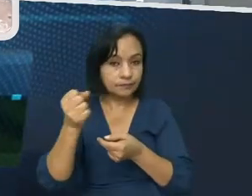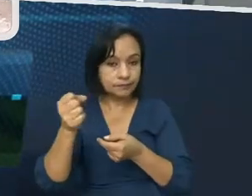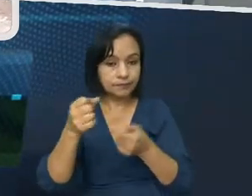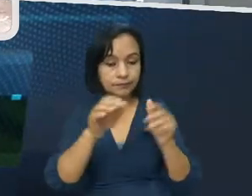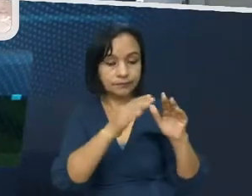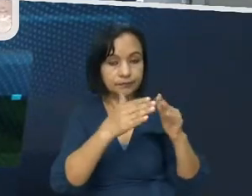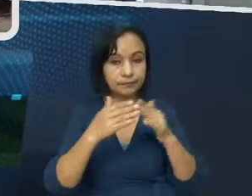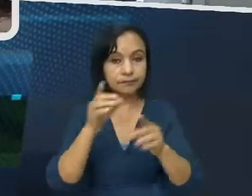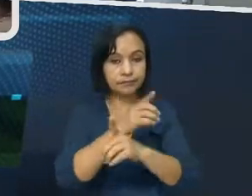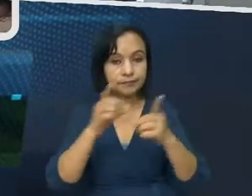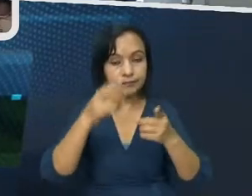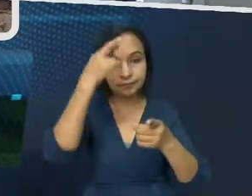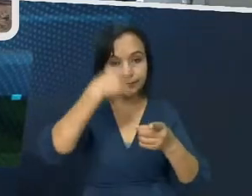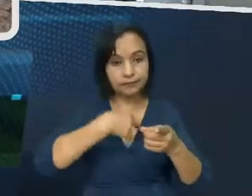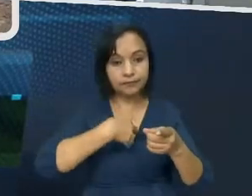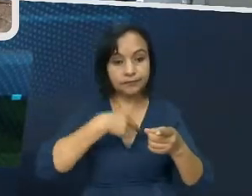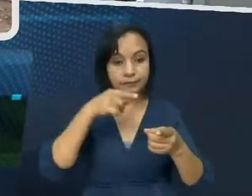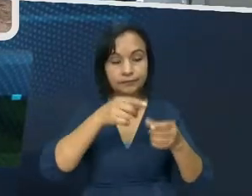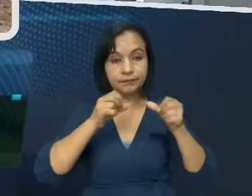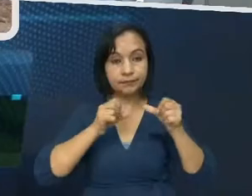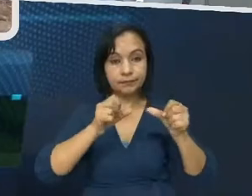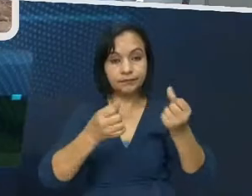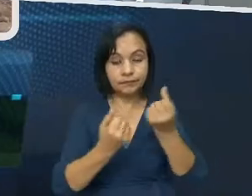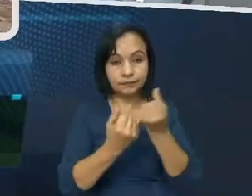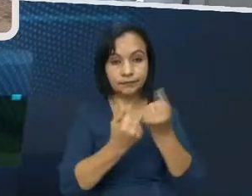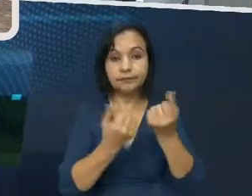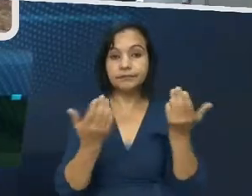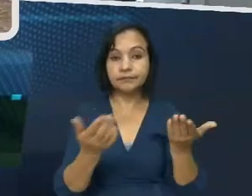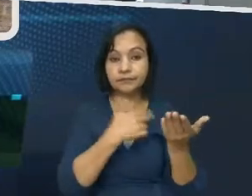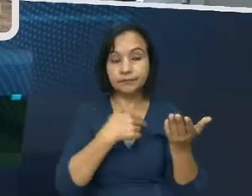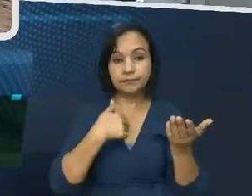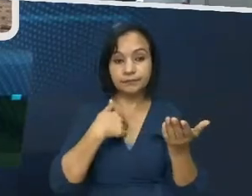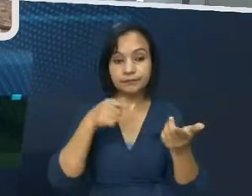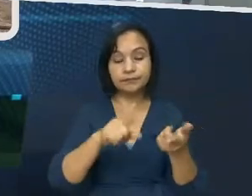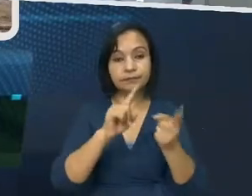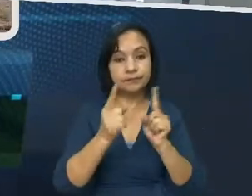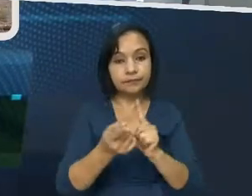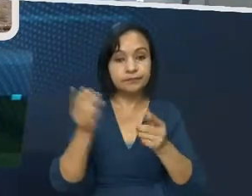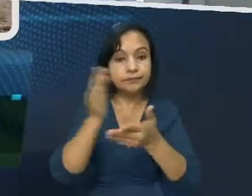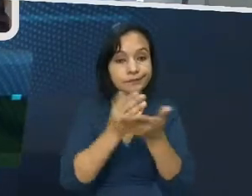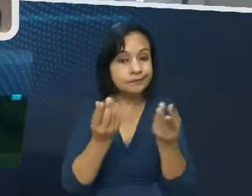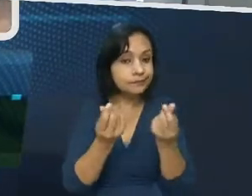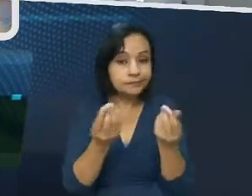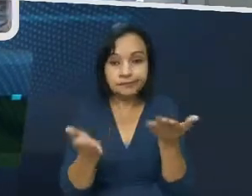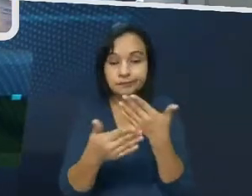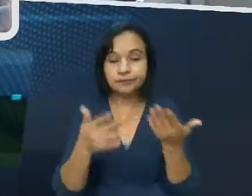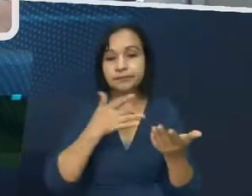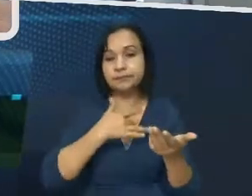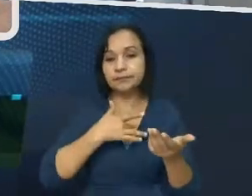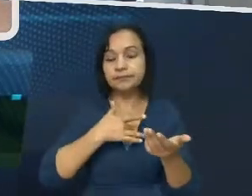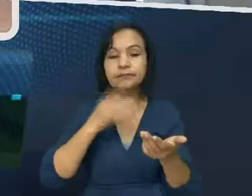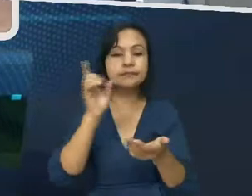debería encargarse de darle esa sostenibilidad y que no se caiga el sistema, a veces no tienen los recursos, entonces necesitamos